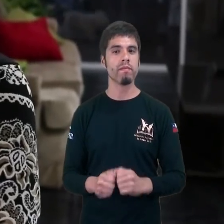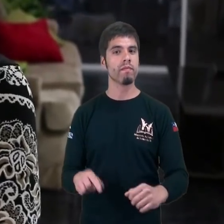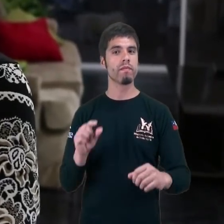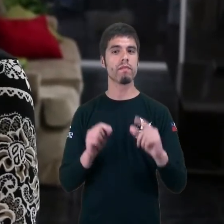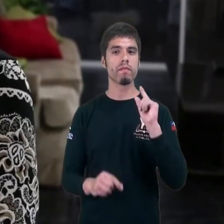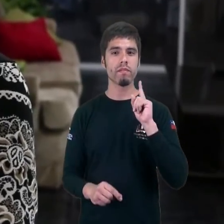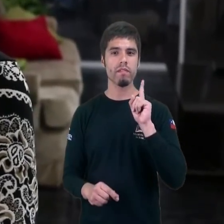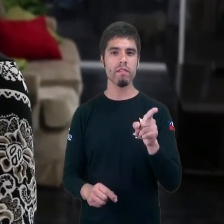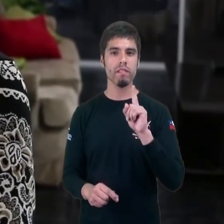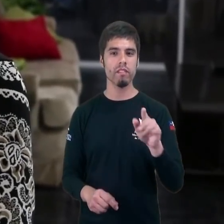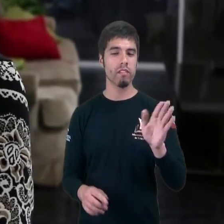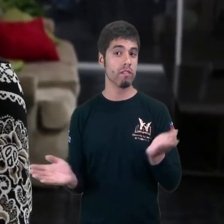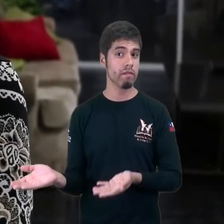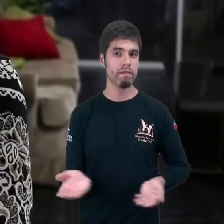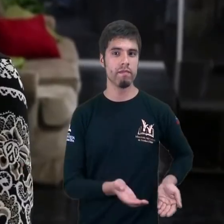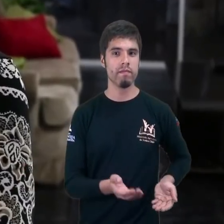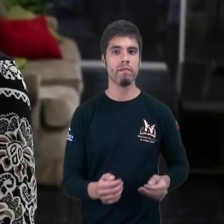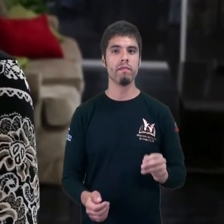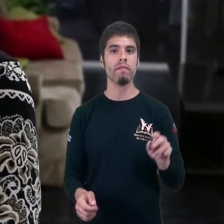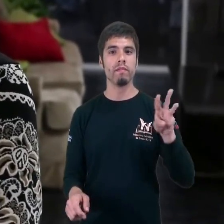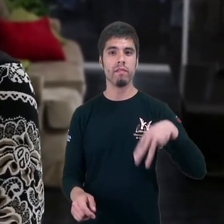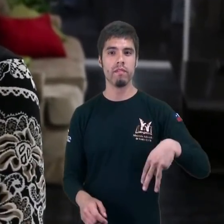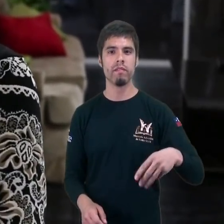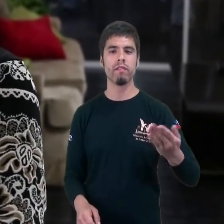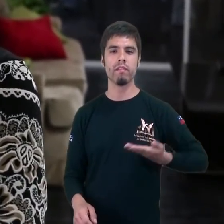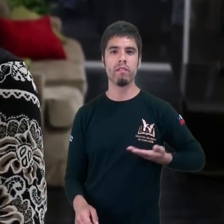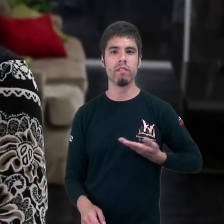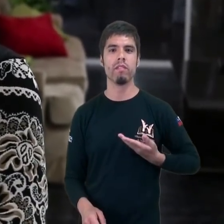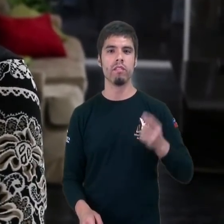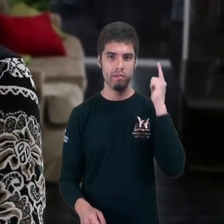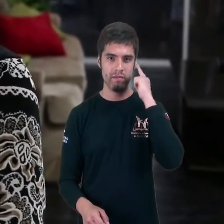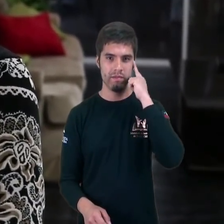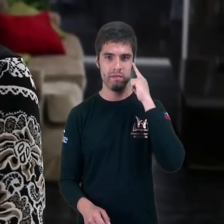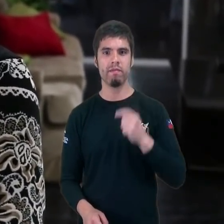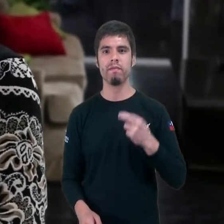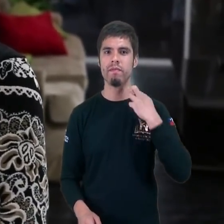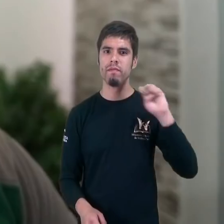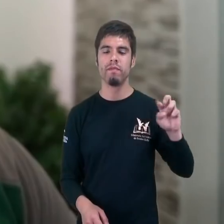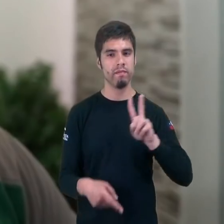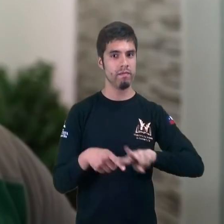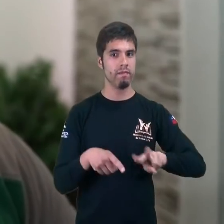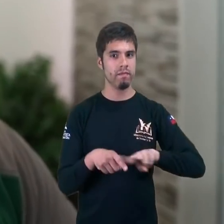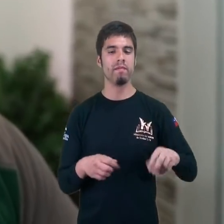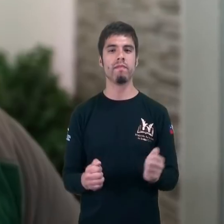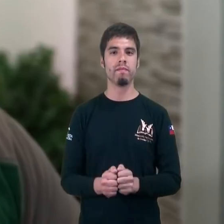Inmediatamente de lo que podría suceder, Miguel ya había tomado su decisión. ¿Qué vas a hacer?